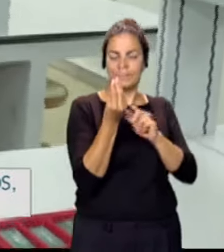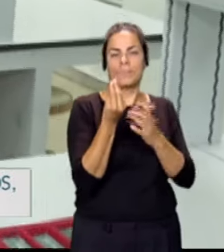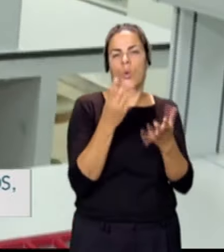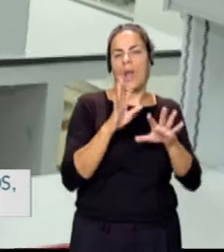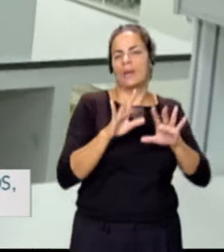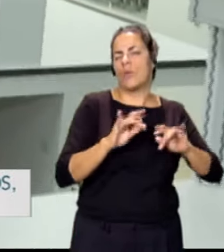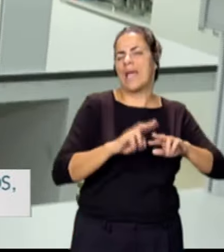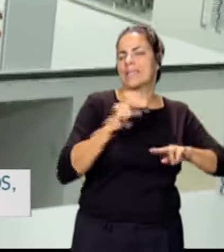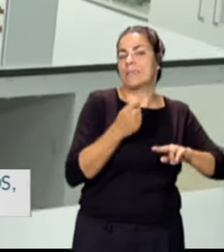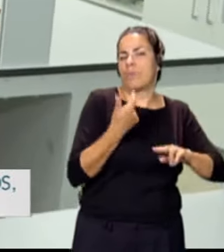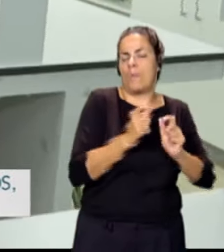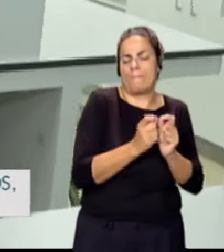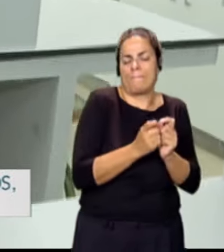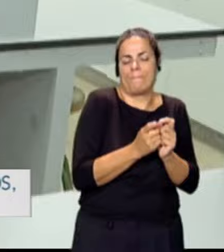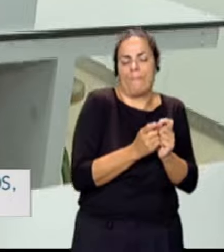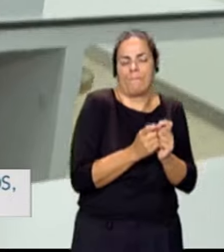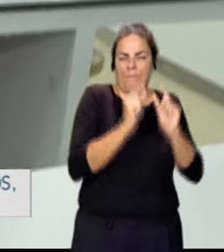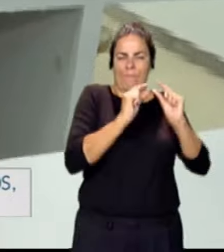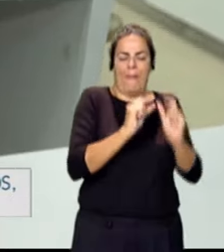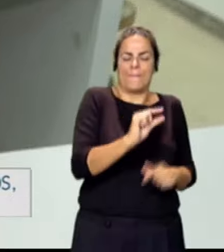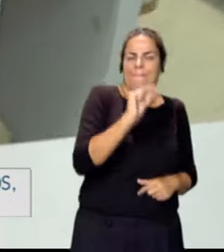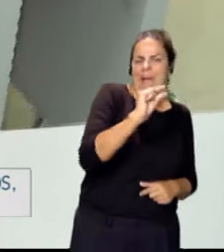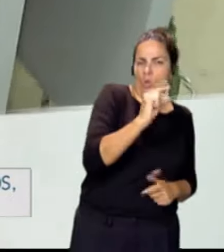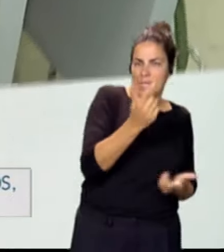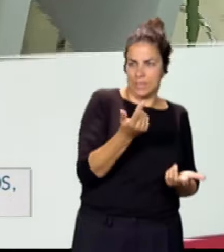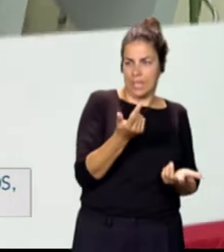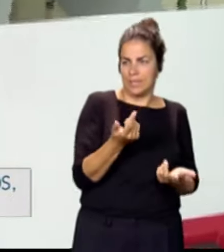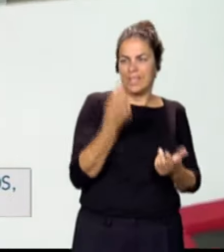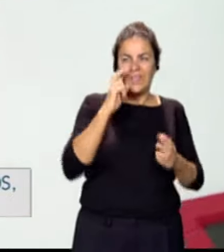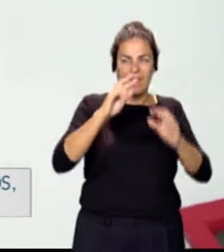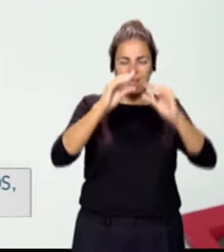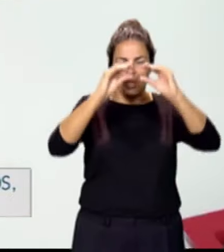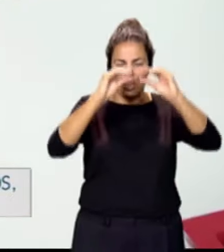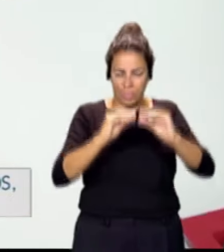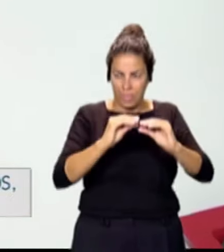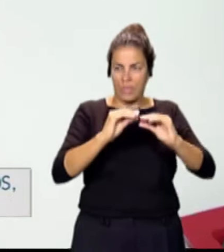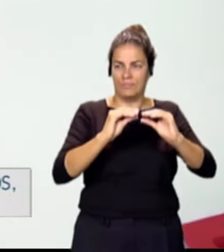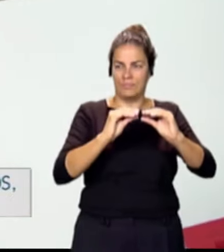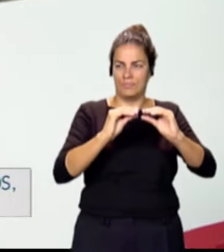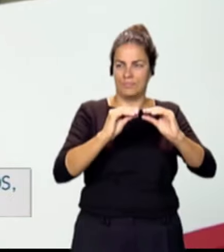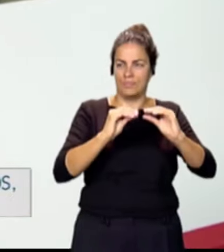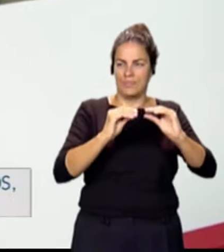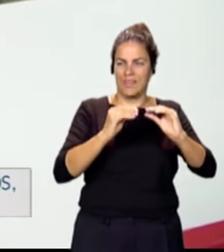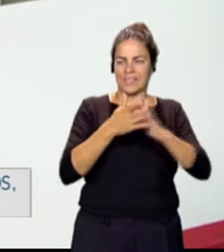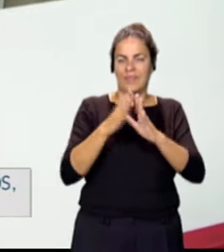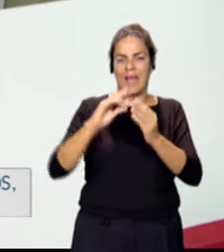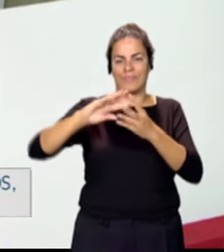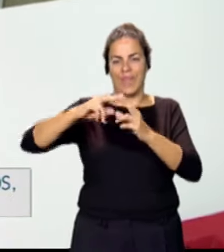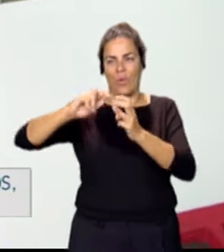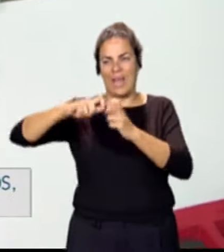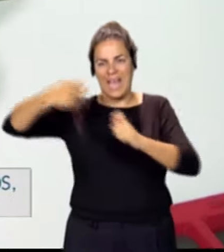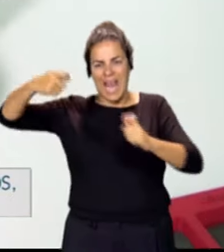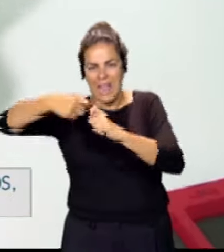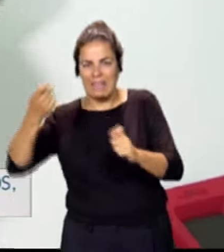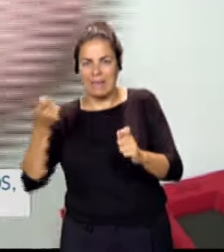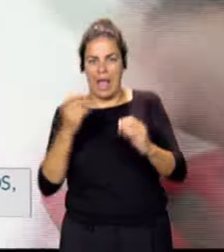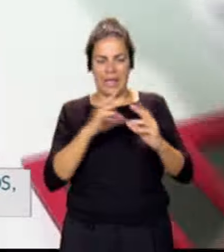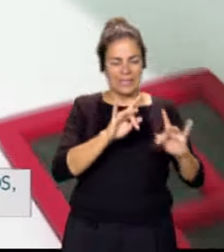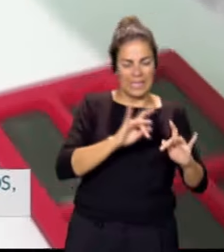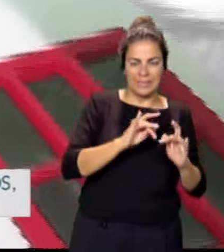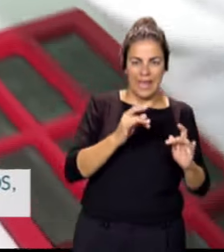más gruesa que ha decantado se ha pido al fondo y no se ha separado de la parte gelatinosa sin embargo con la